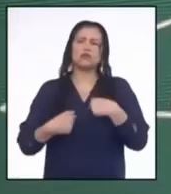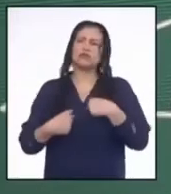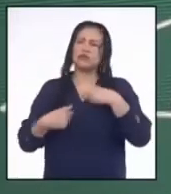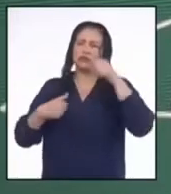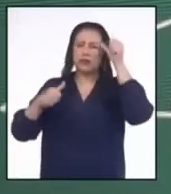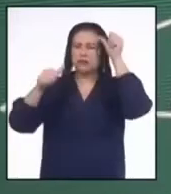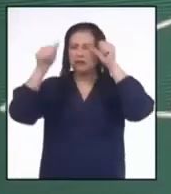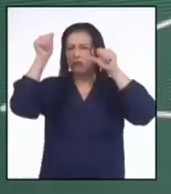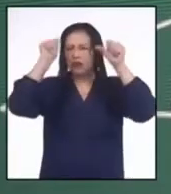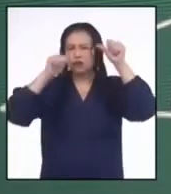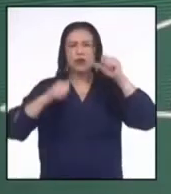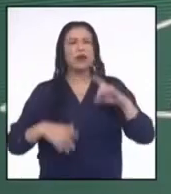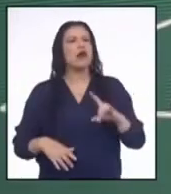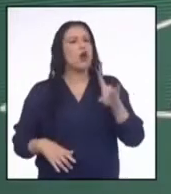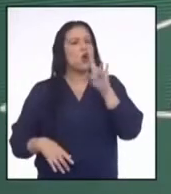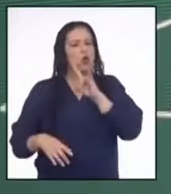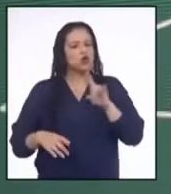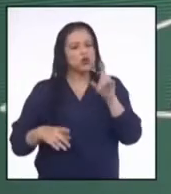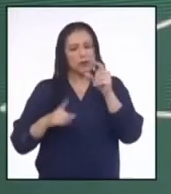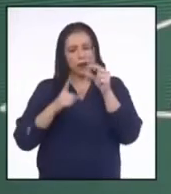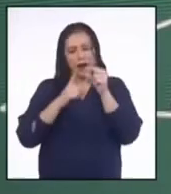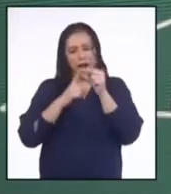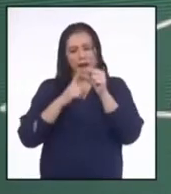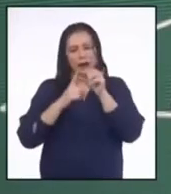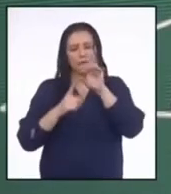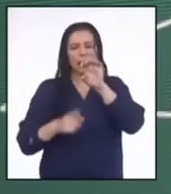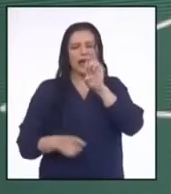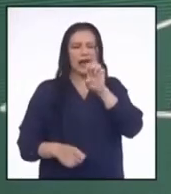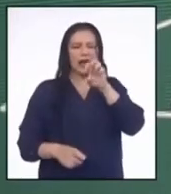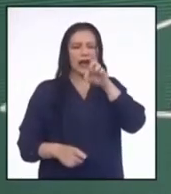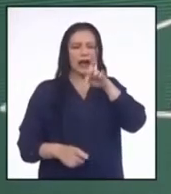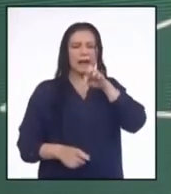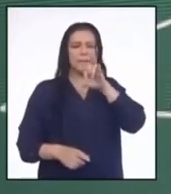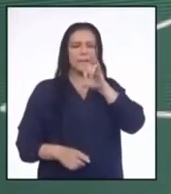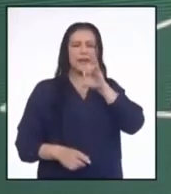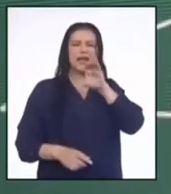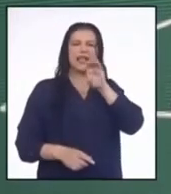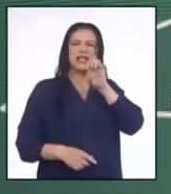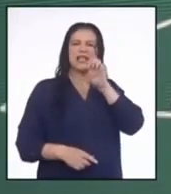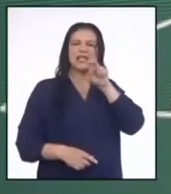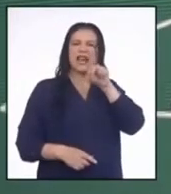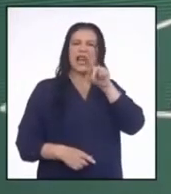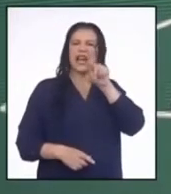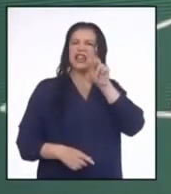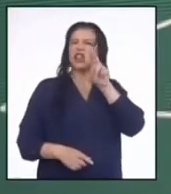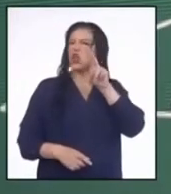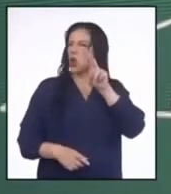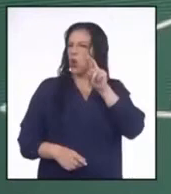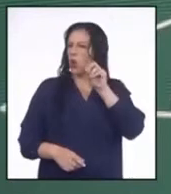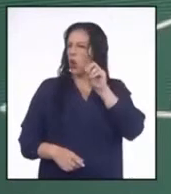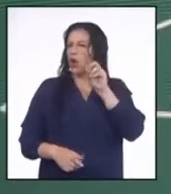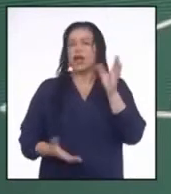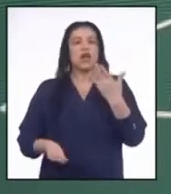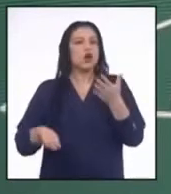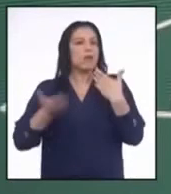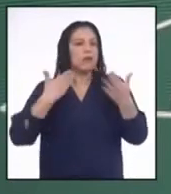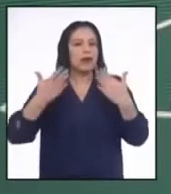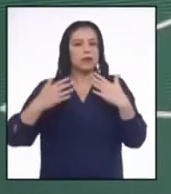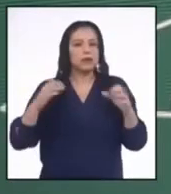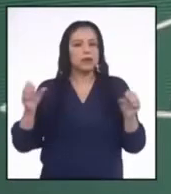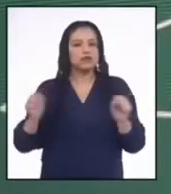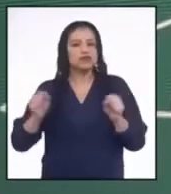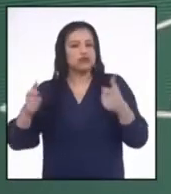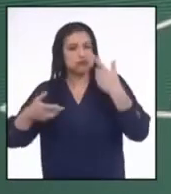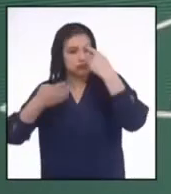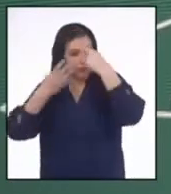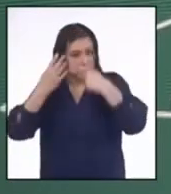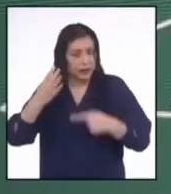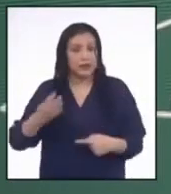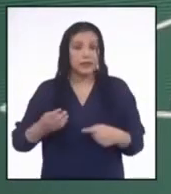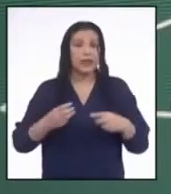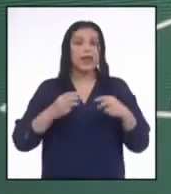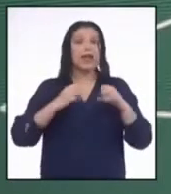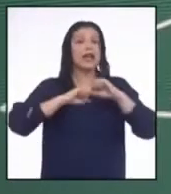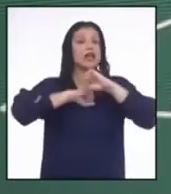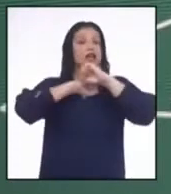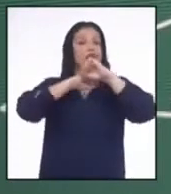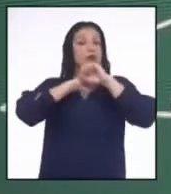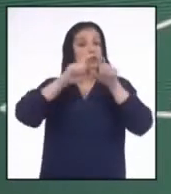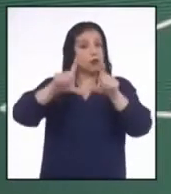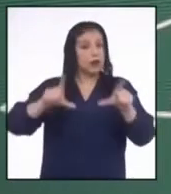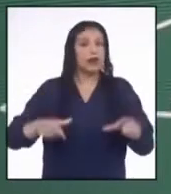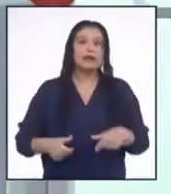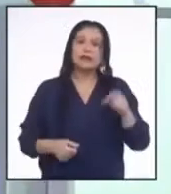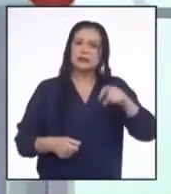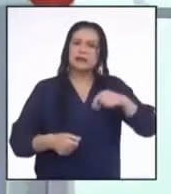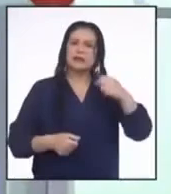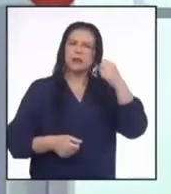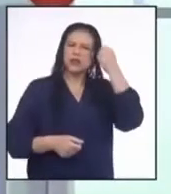duda, porque usaban el término epicentro varias veces. Y ya que hablamos sobre eventos naturales y zonas de seguridad, creo que es momento de despejar